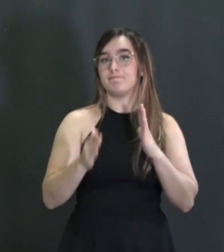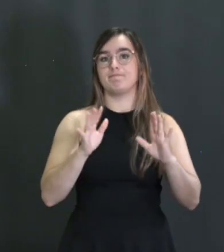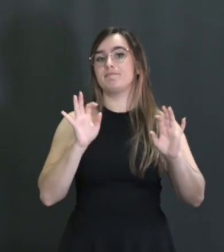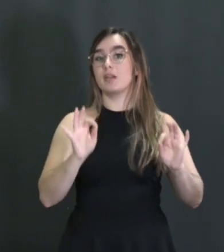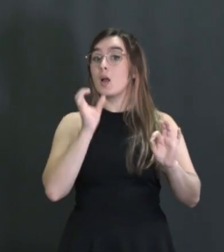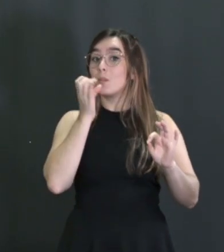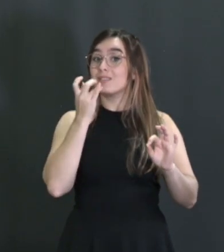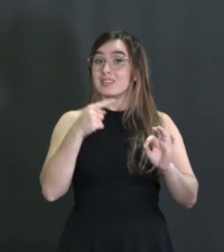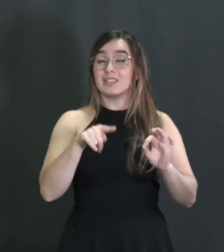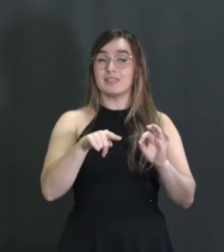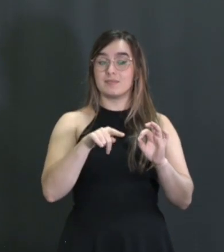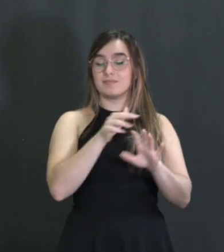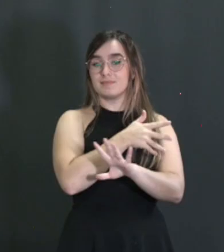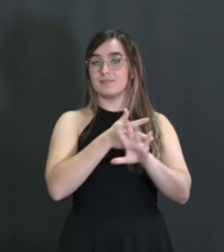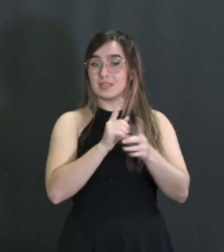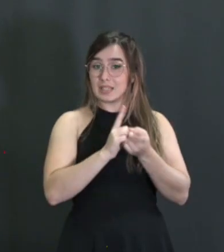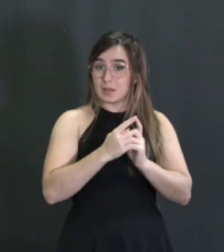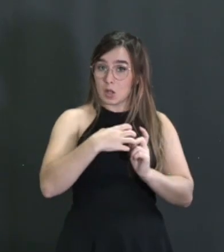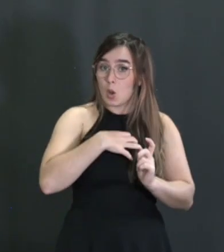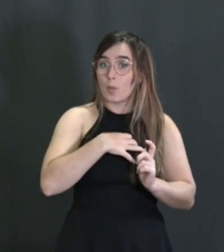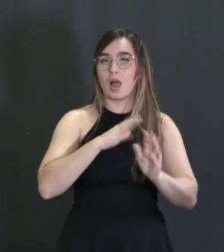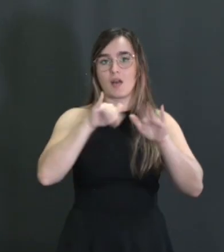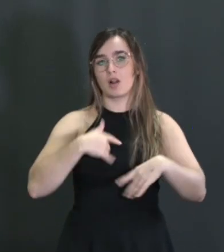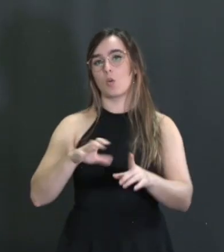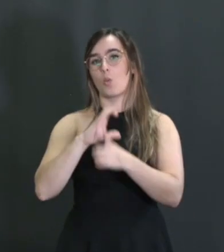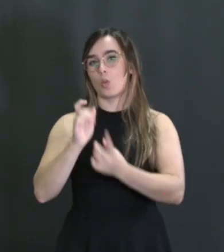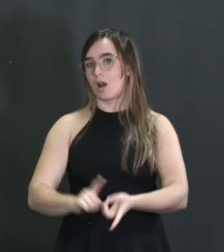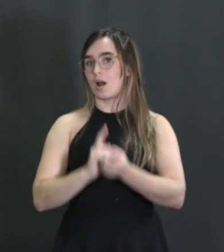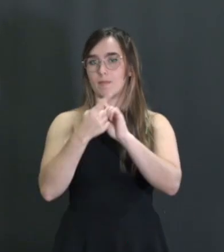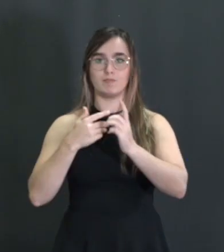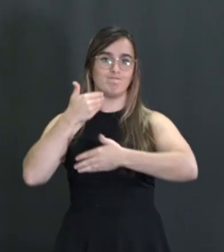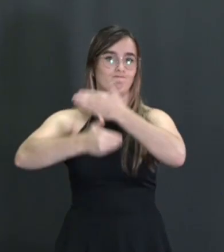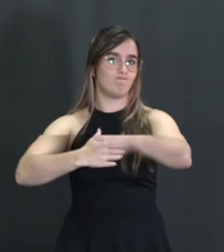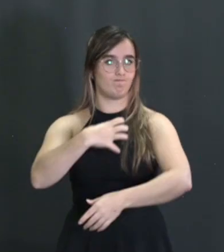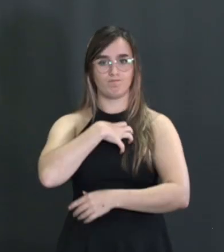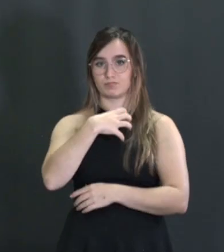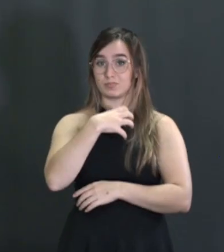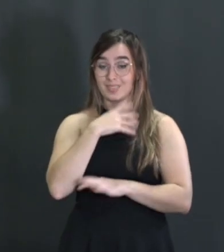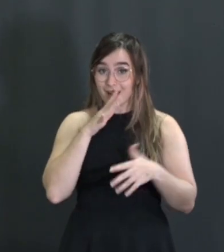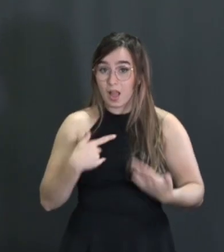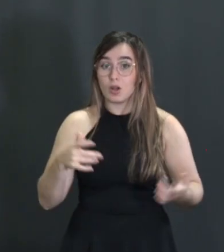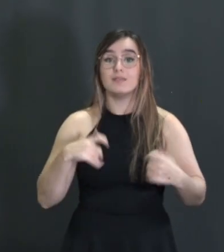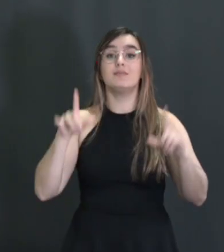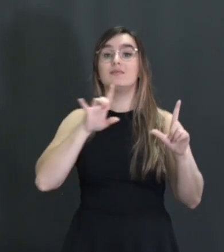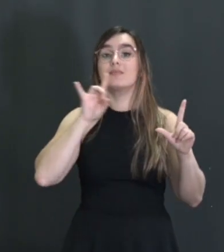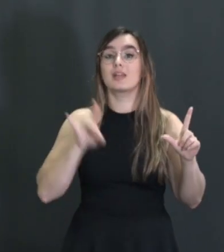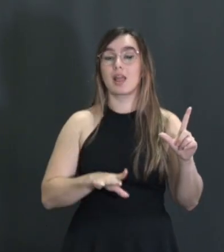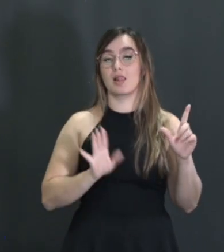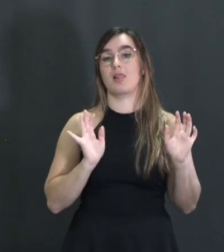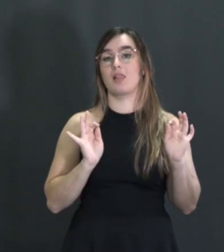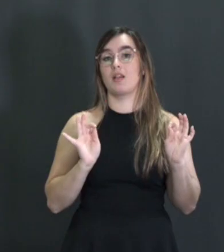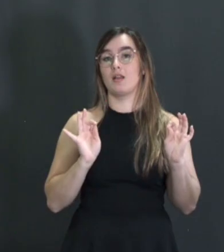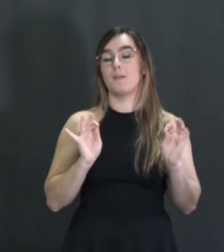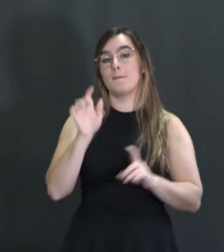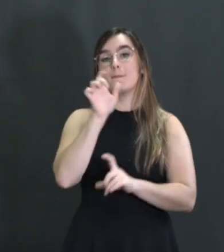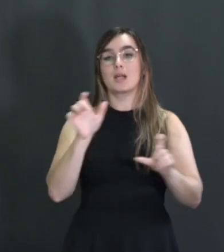avanzar en un cambio cultural que en este momento pues está protagonizado por personas que están,